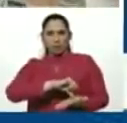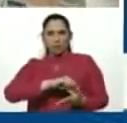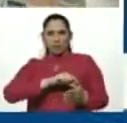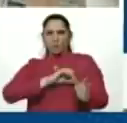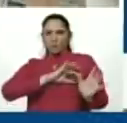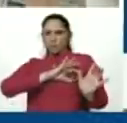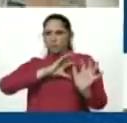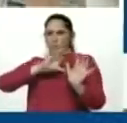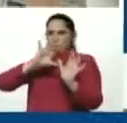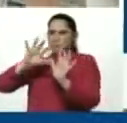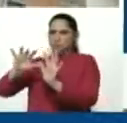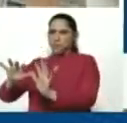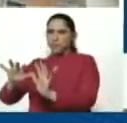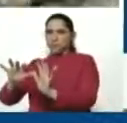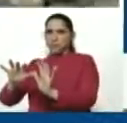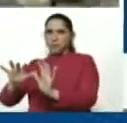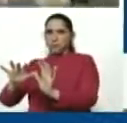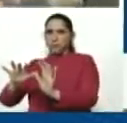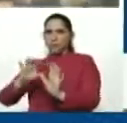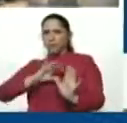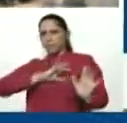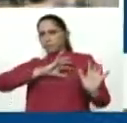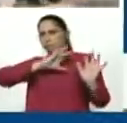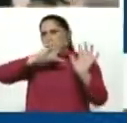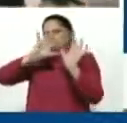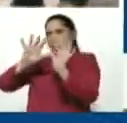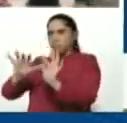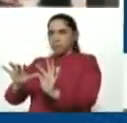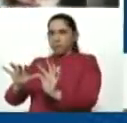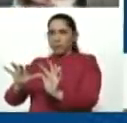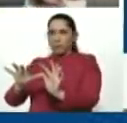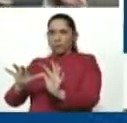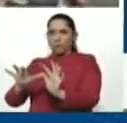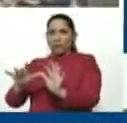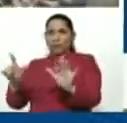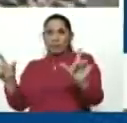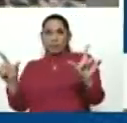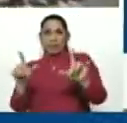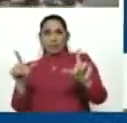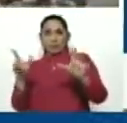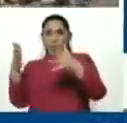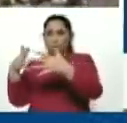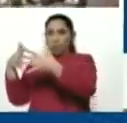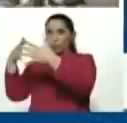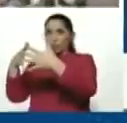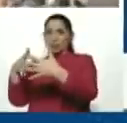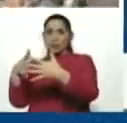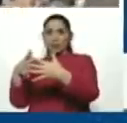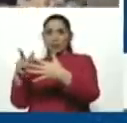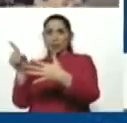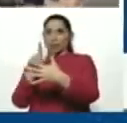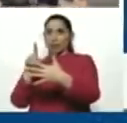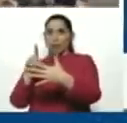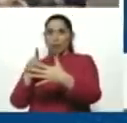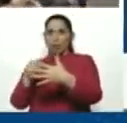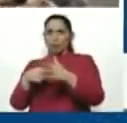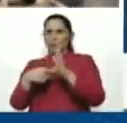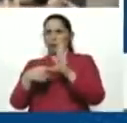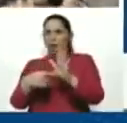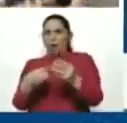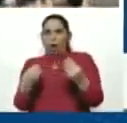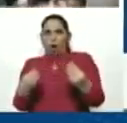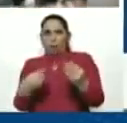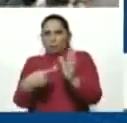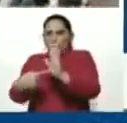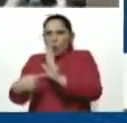movilizaron a millones, millones. La televisión estadounidense no se da abasto para mostrar